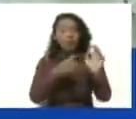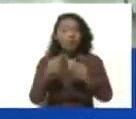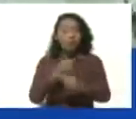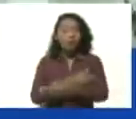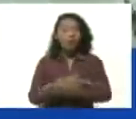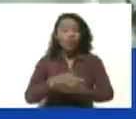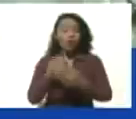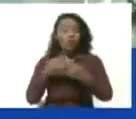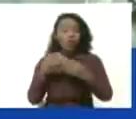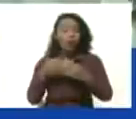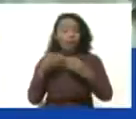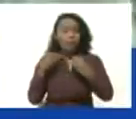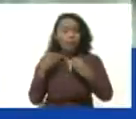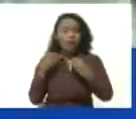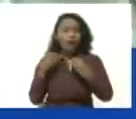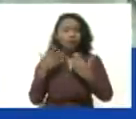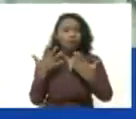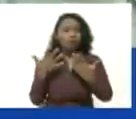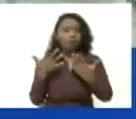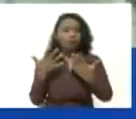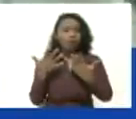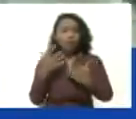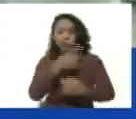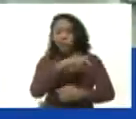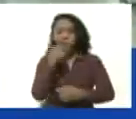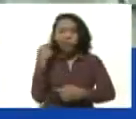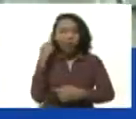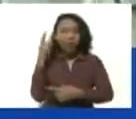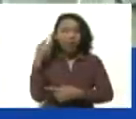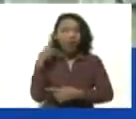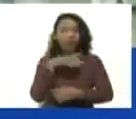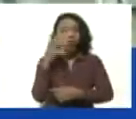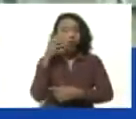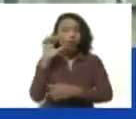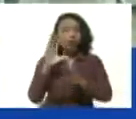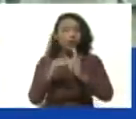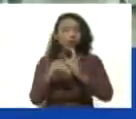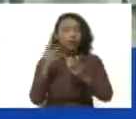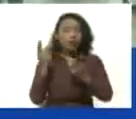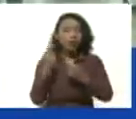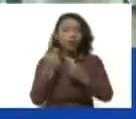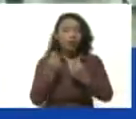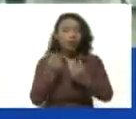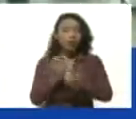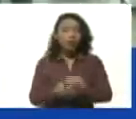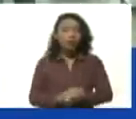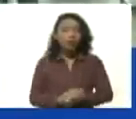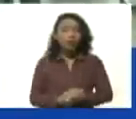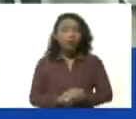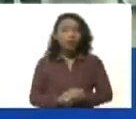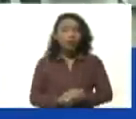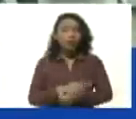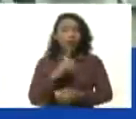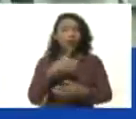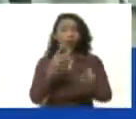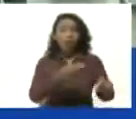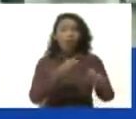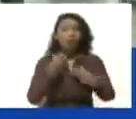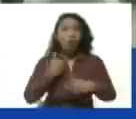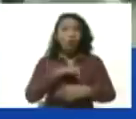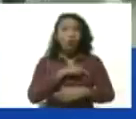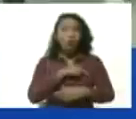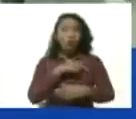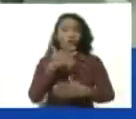dólares para que la narcooligarquía de Iván Duque se robara ese dinero. Si nos lo hubieran dado a nosotros,